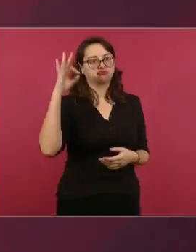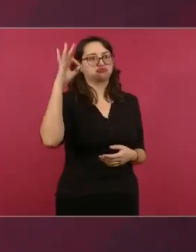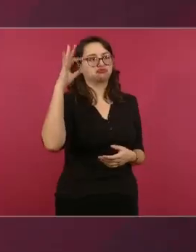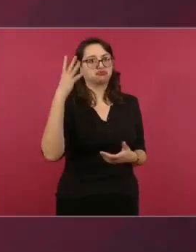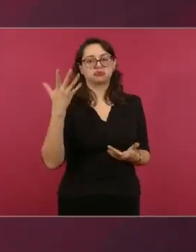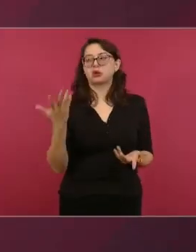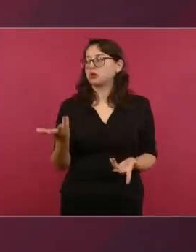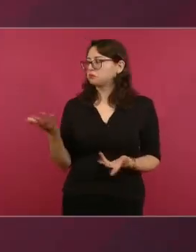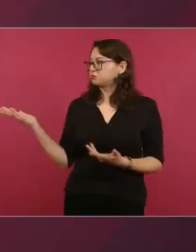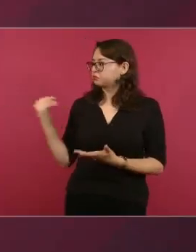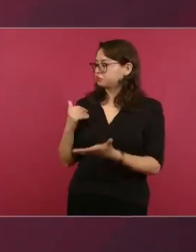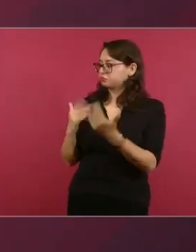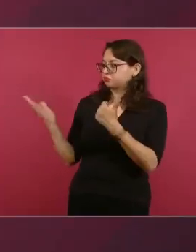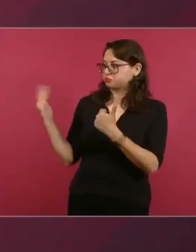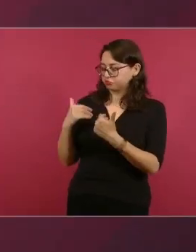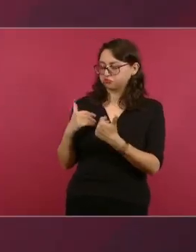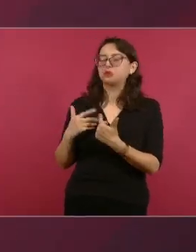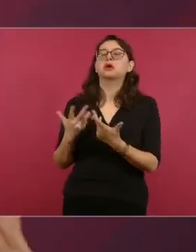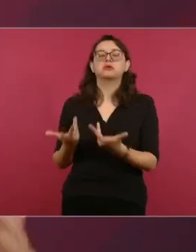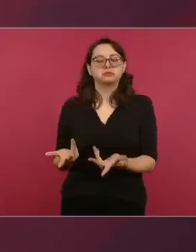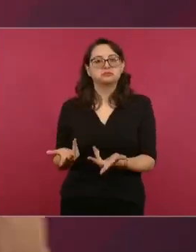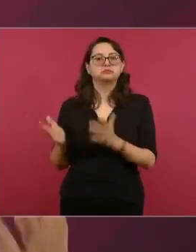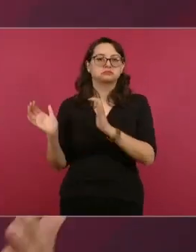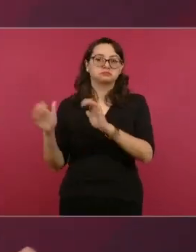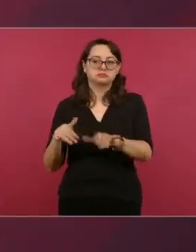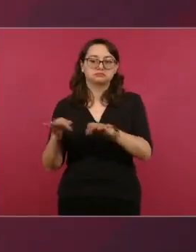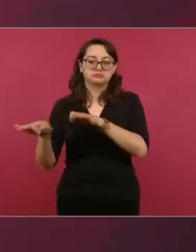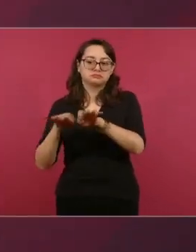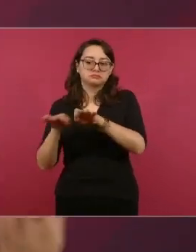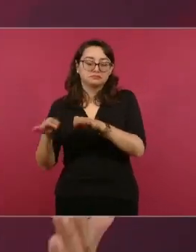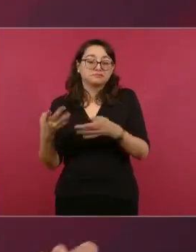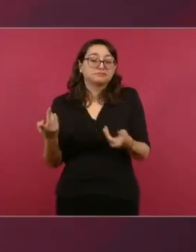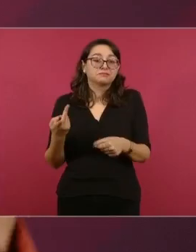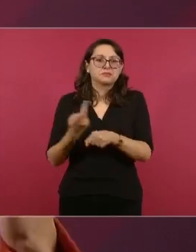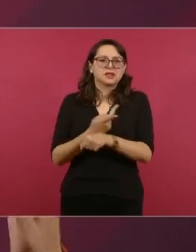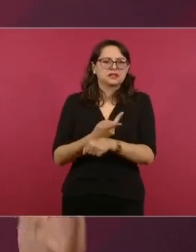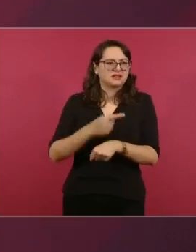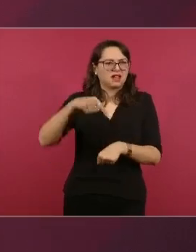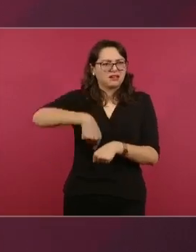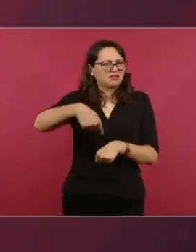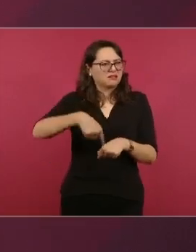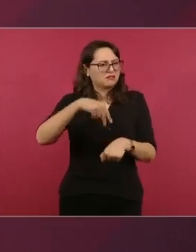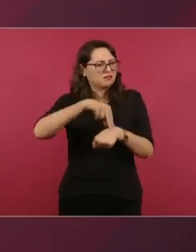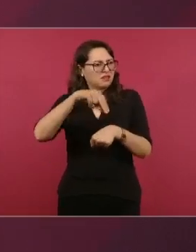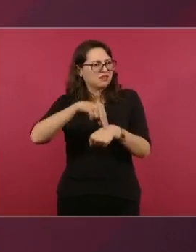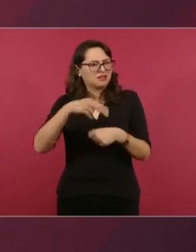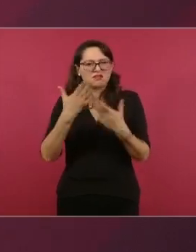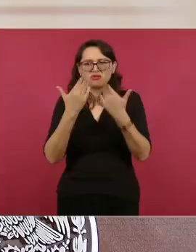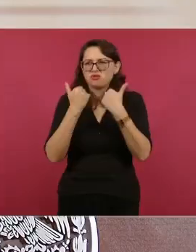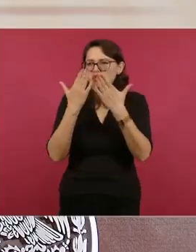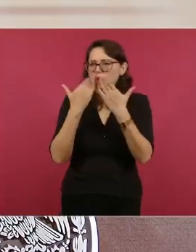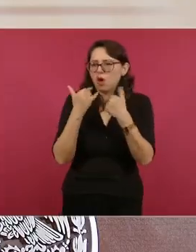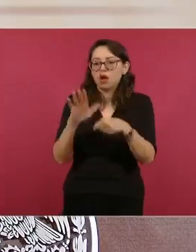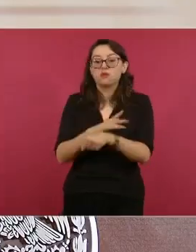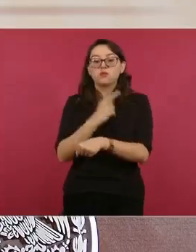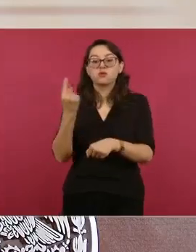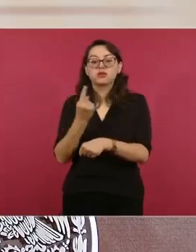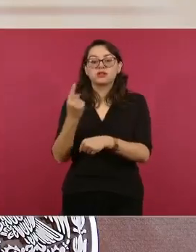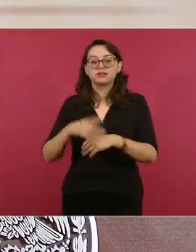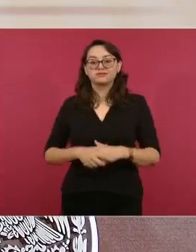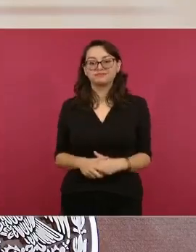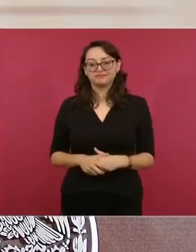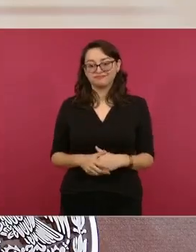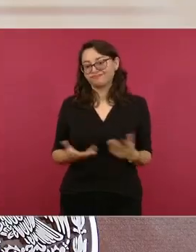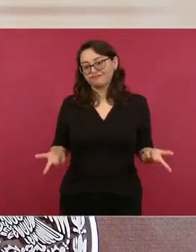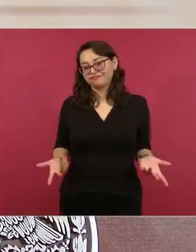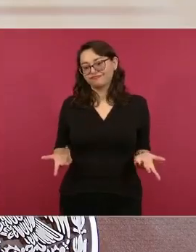de la educación, porque no es que no hubiese jóvenes interesados en estudiar medicina. Conocemos aquí, los que estamos presentes y